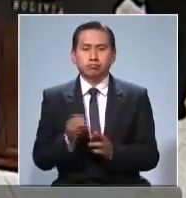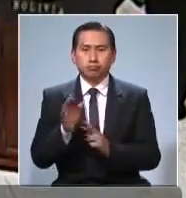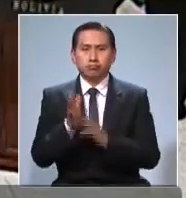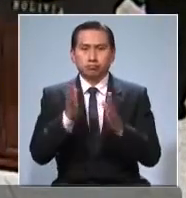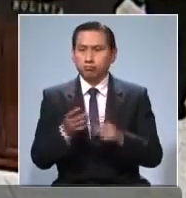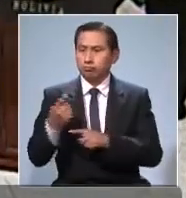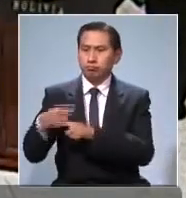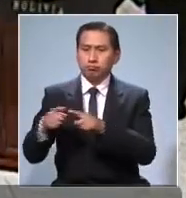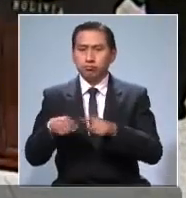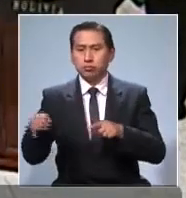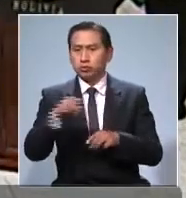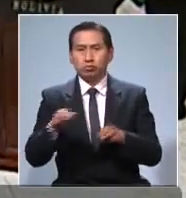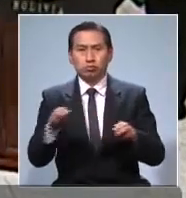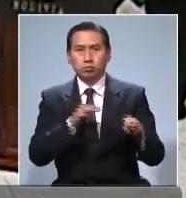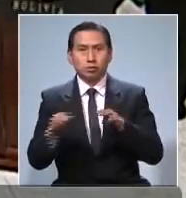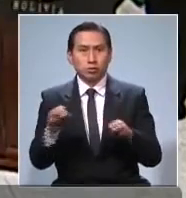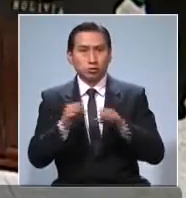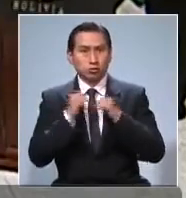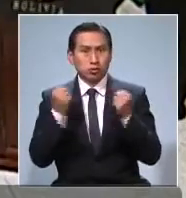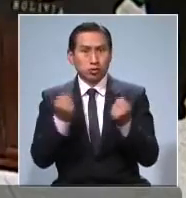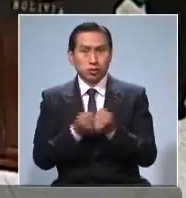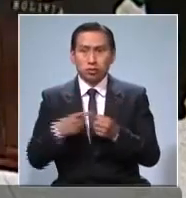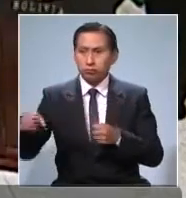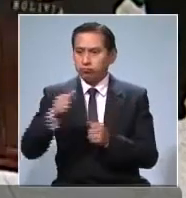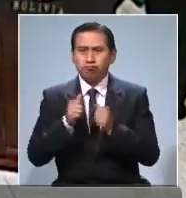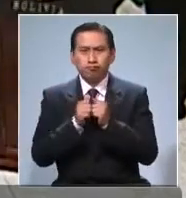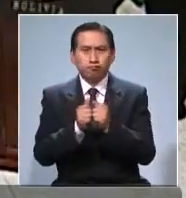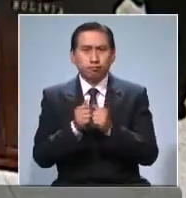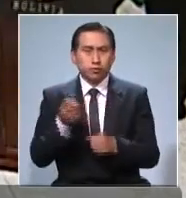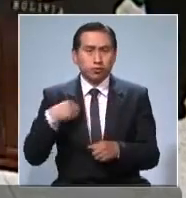representantes de nuestras organizaciones sociales que nos acompañan,